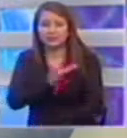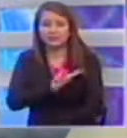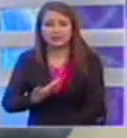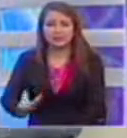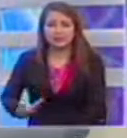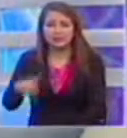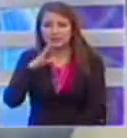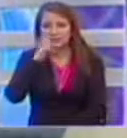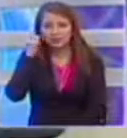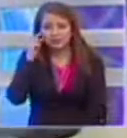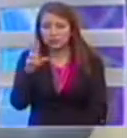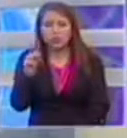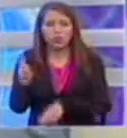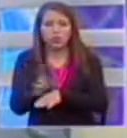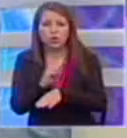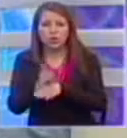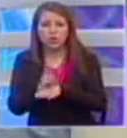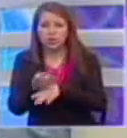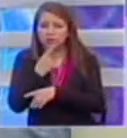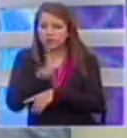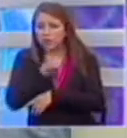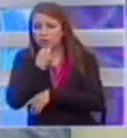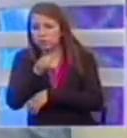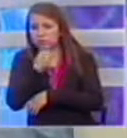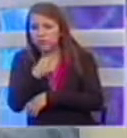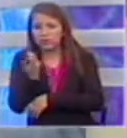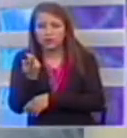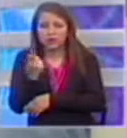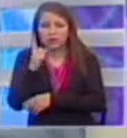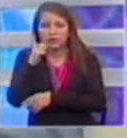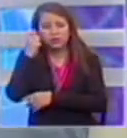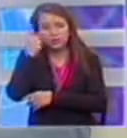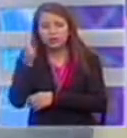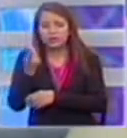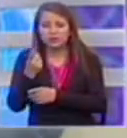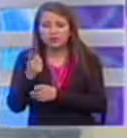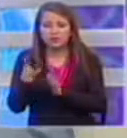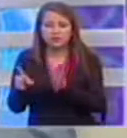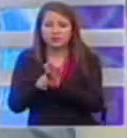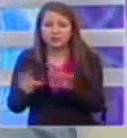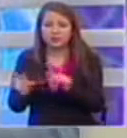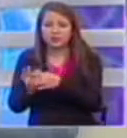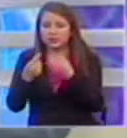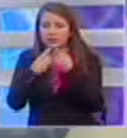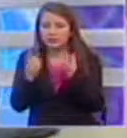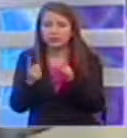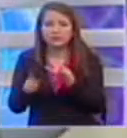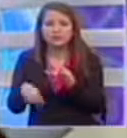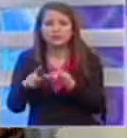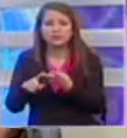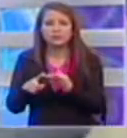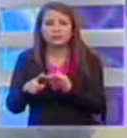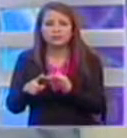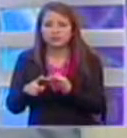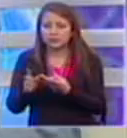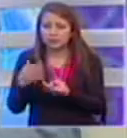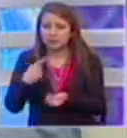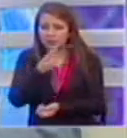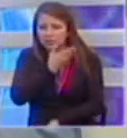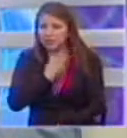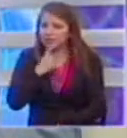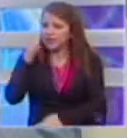de la República no utilice los medios del Estado en sus campañas, le exhortaba. Y el presidente le exhortó a que se